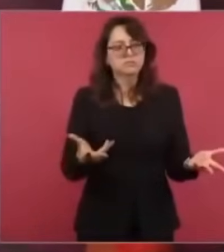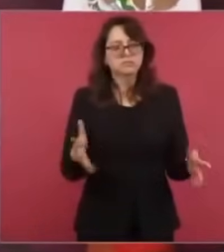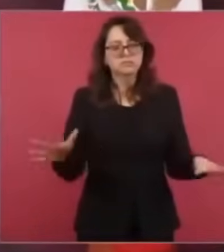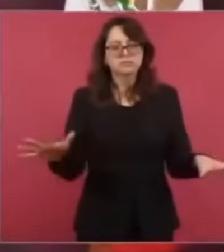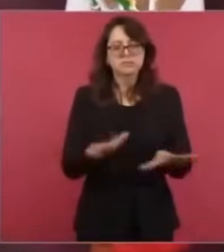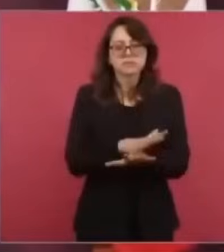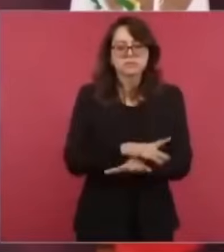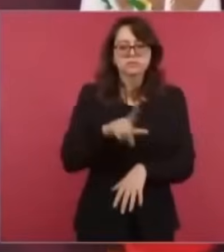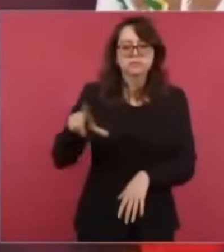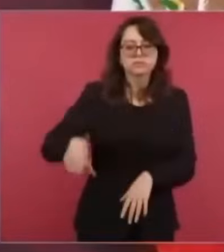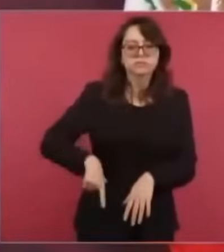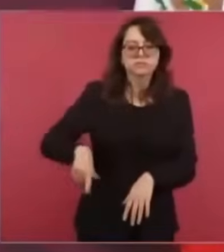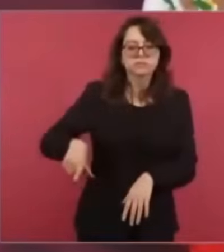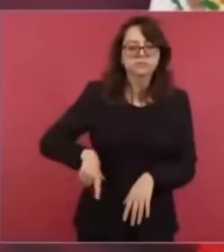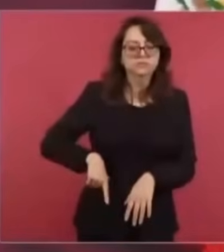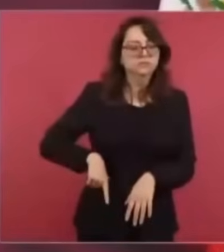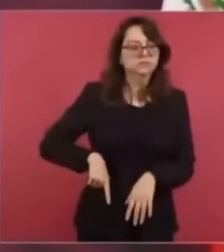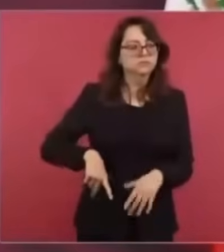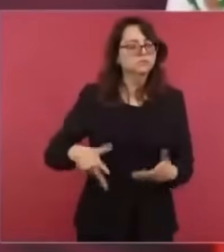y no habían delitos.